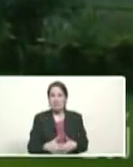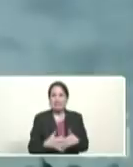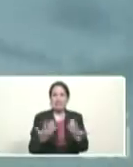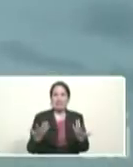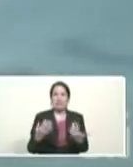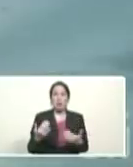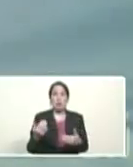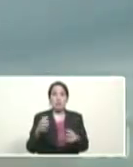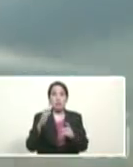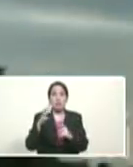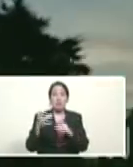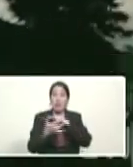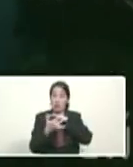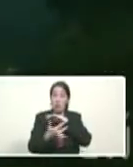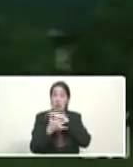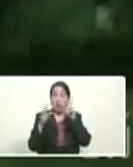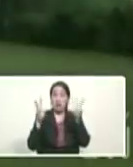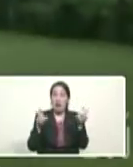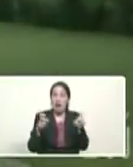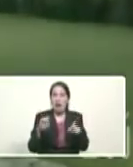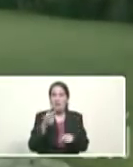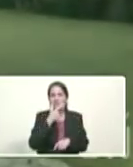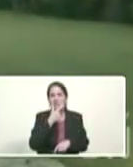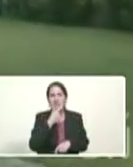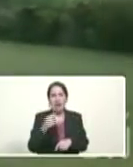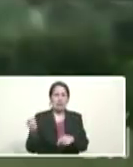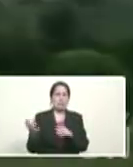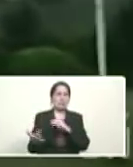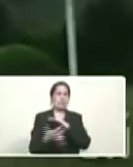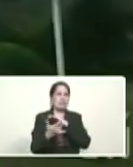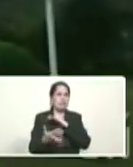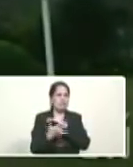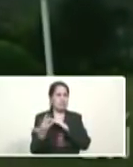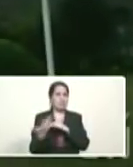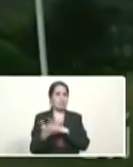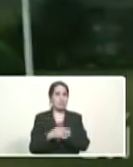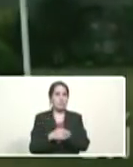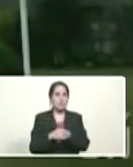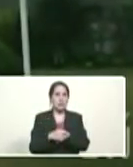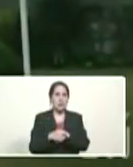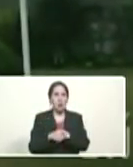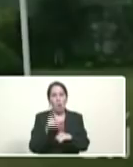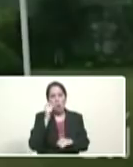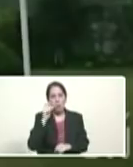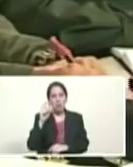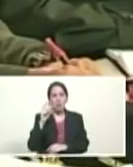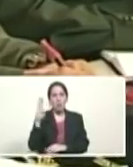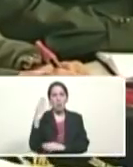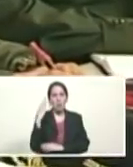tecnología pavorosamente simple de obtener mike patton world bogotá